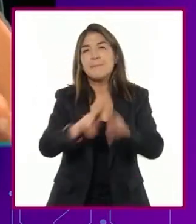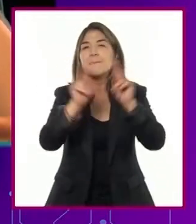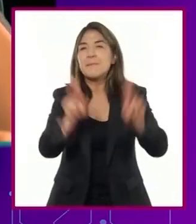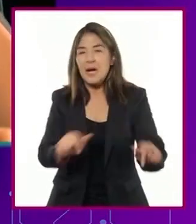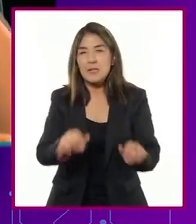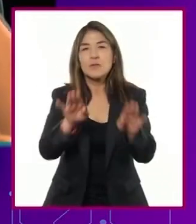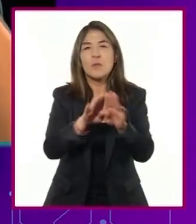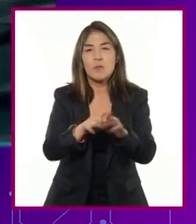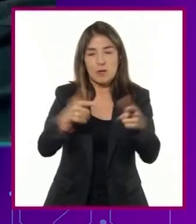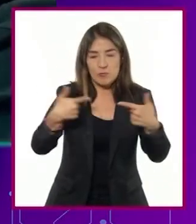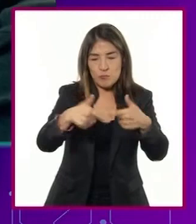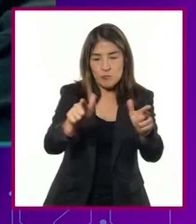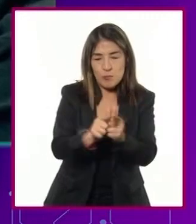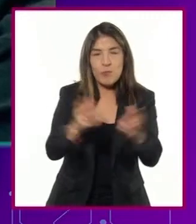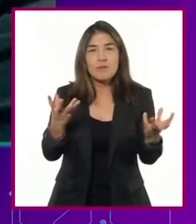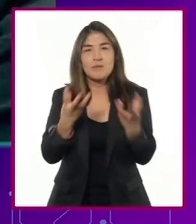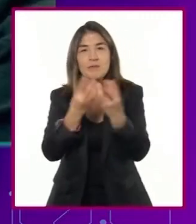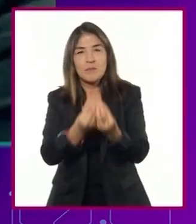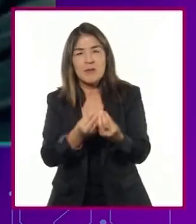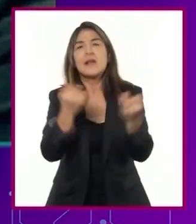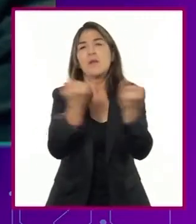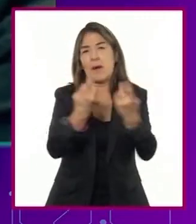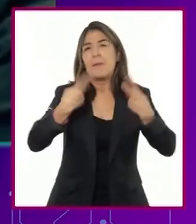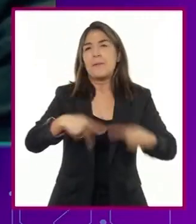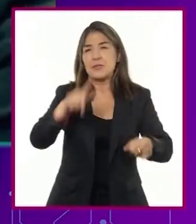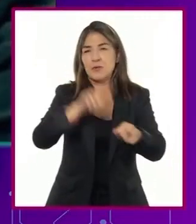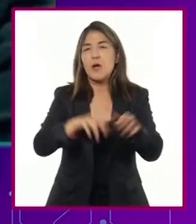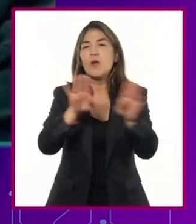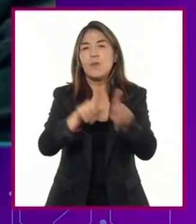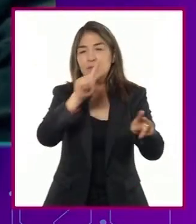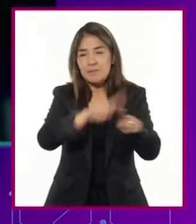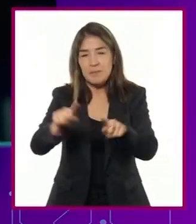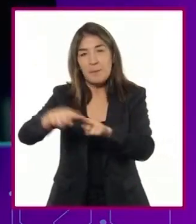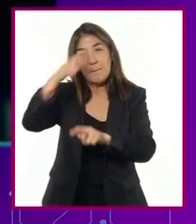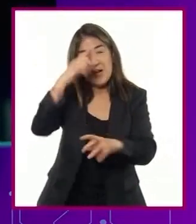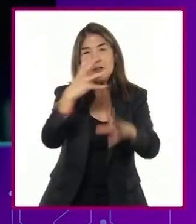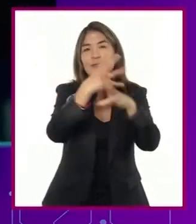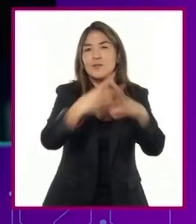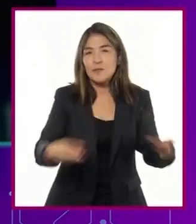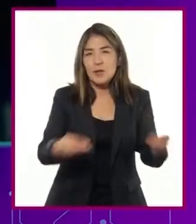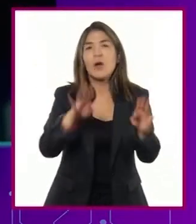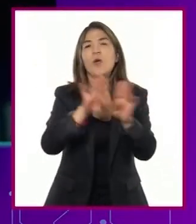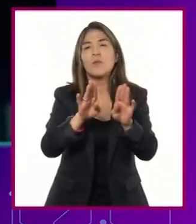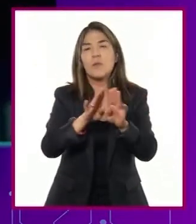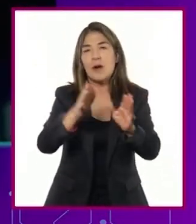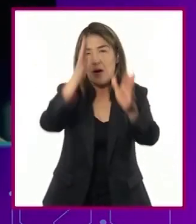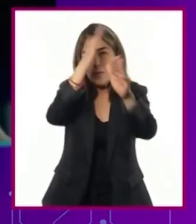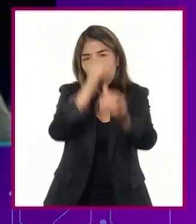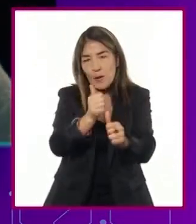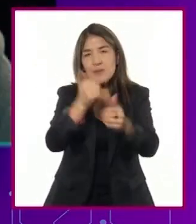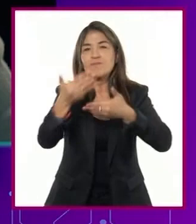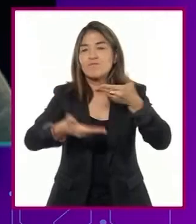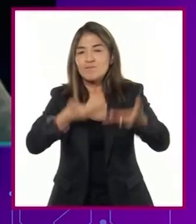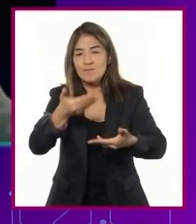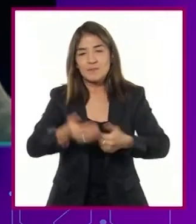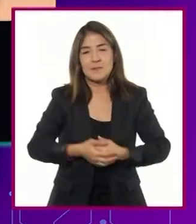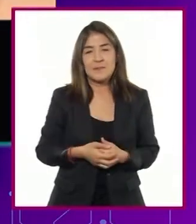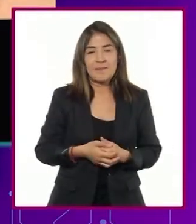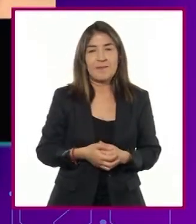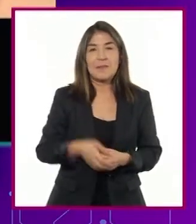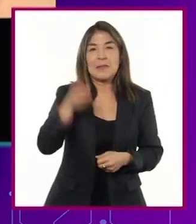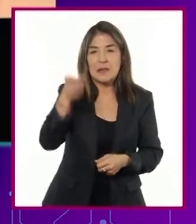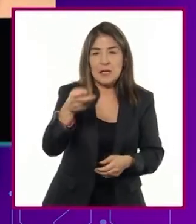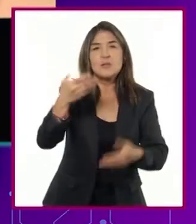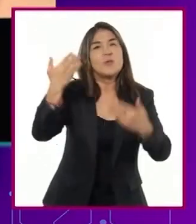personal y colectivo. Por ello, se ha convertido en la base de la negociación o la mediación. Eso nos lo hubieran